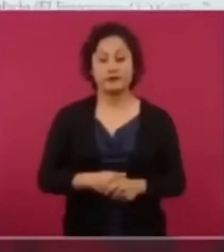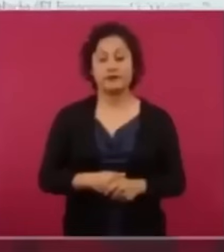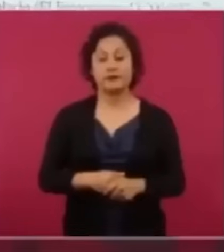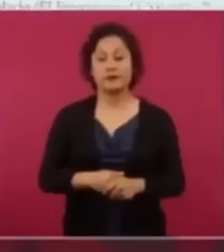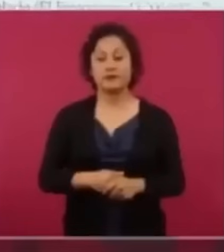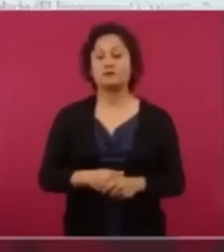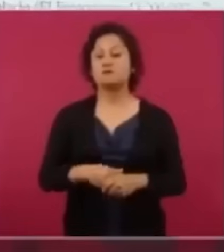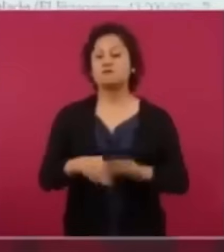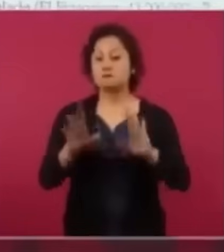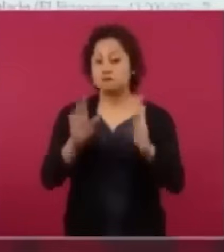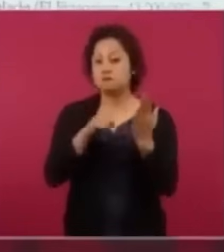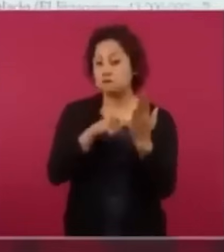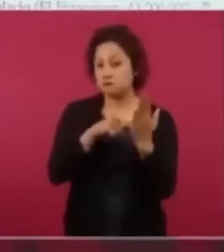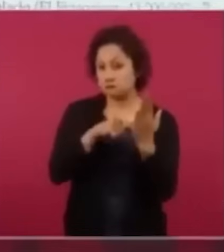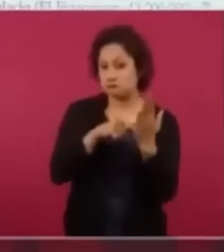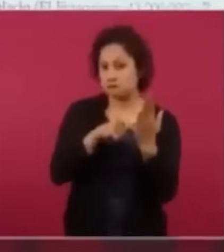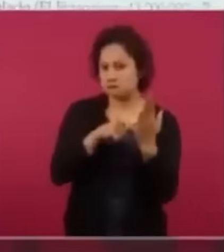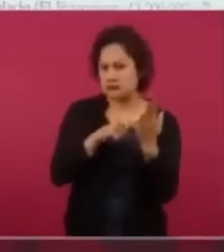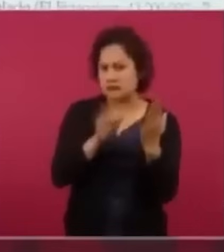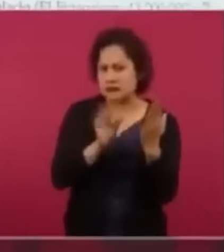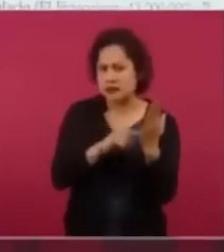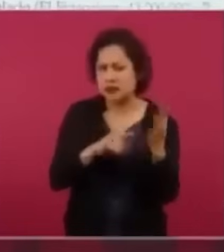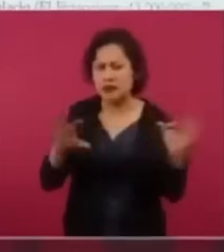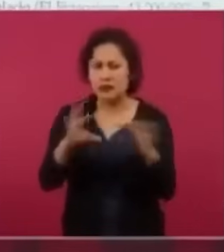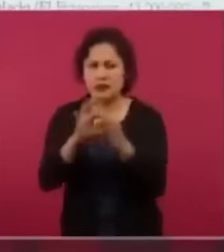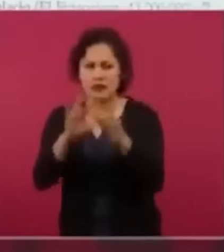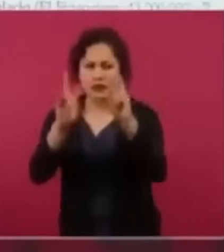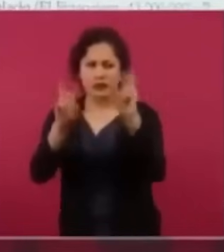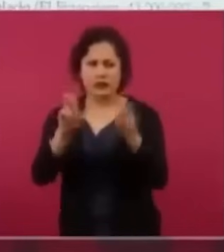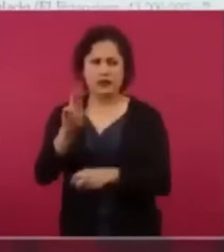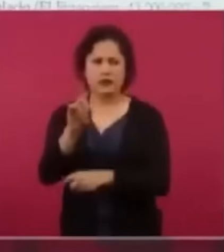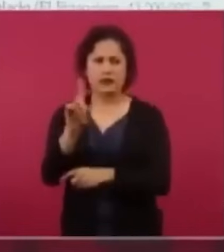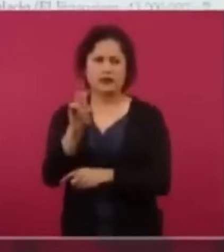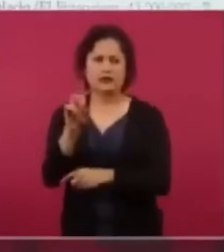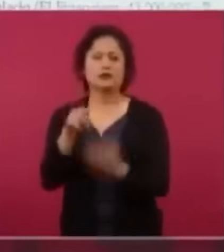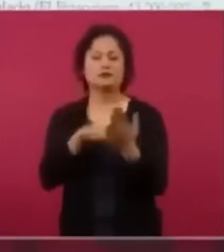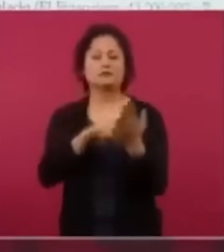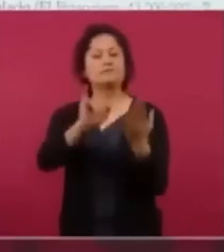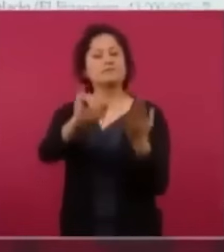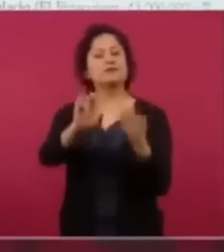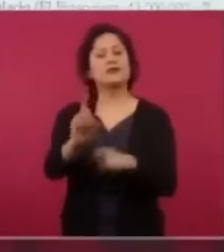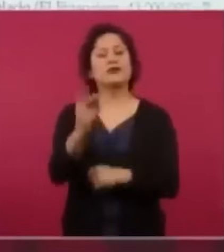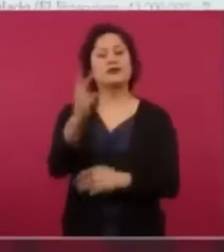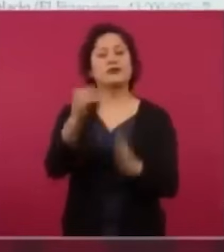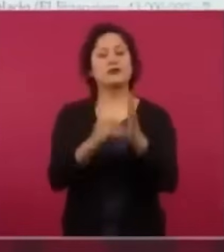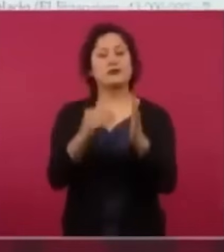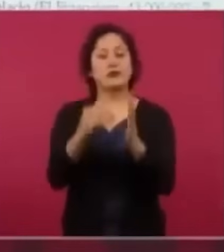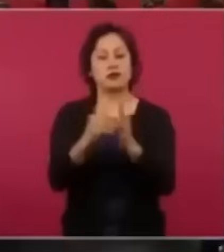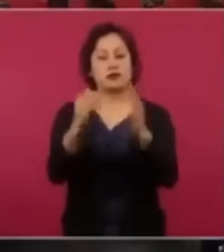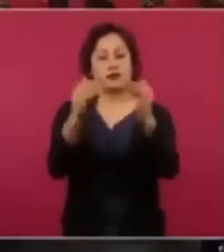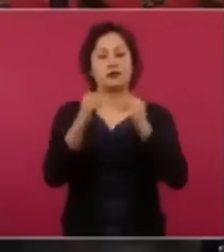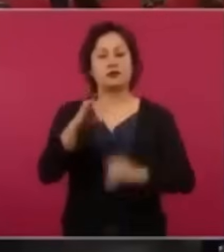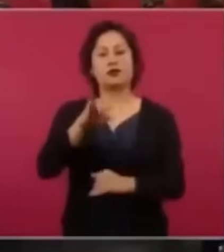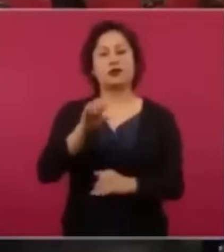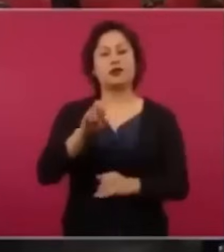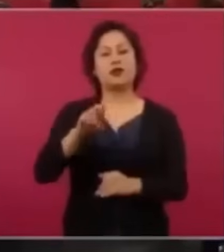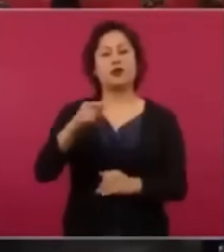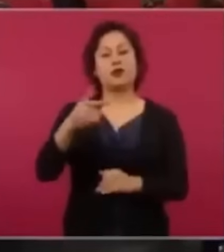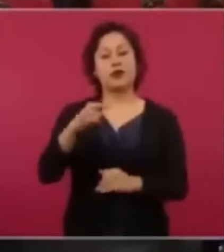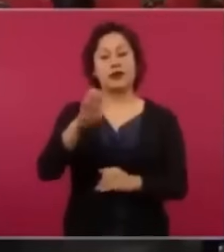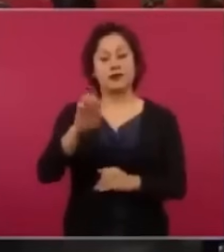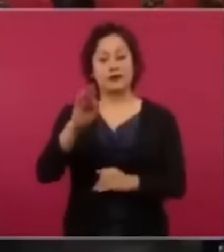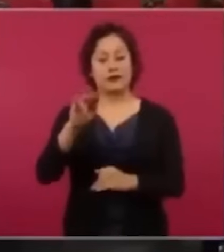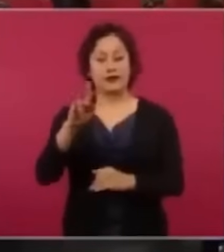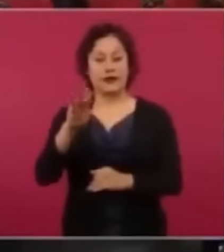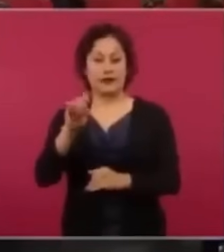puede ser Razón, sí, 32 millones. Jorge Fernández Menéndez,